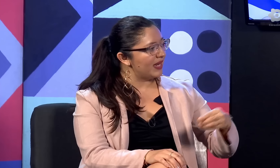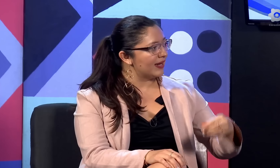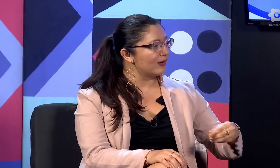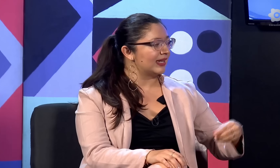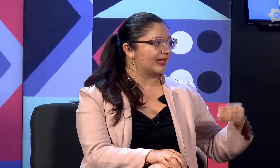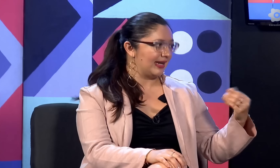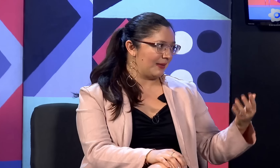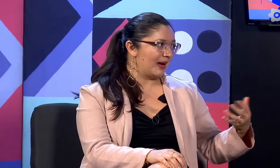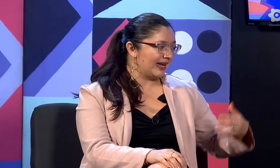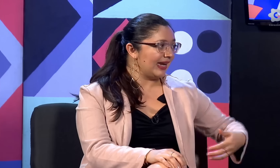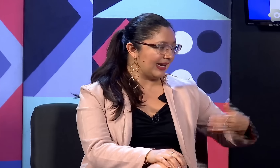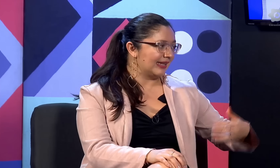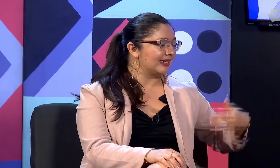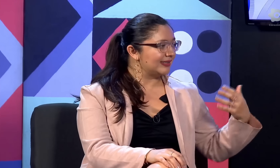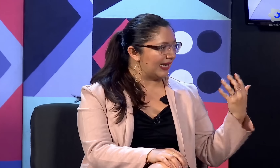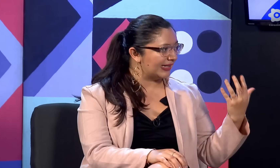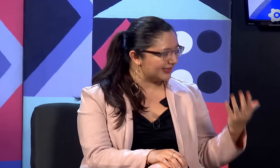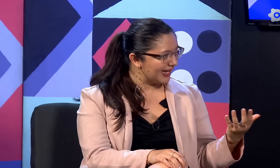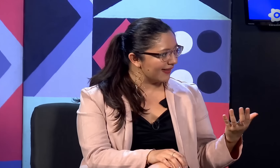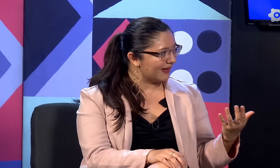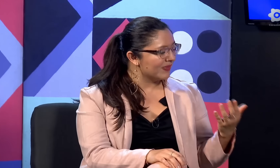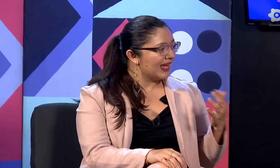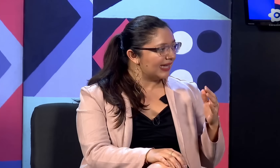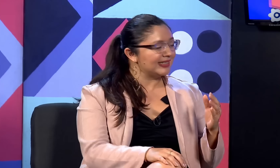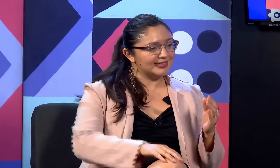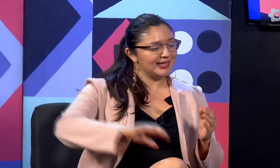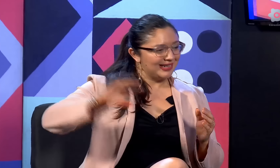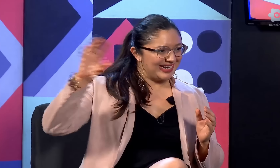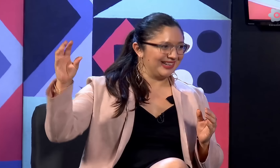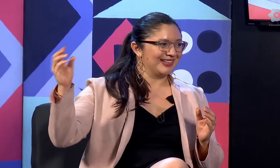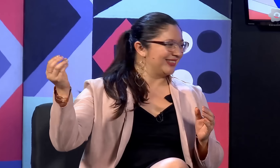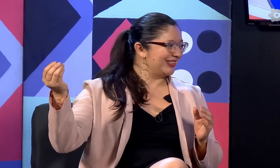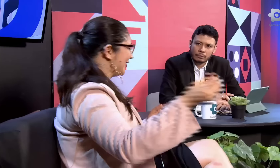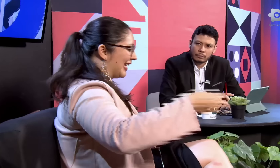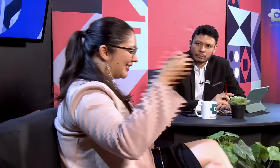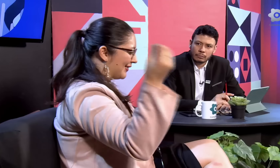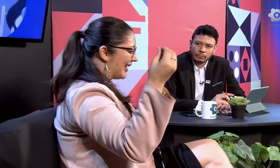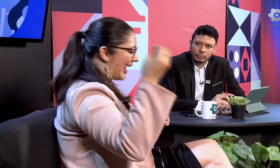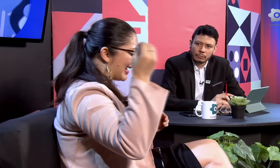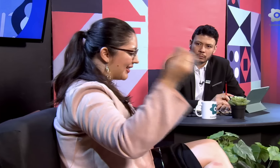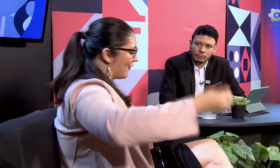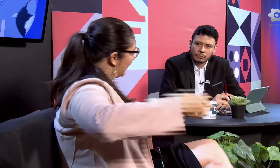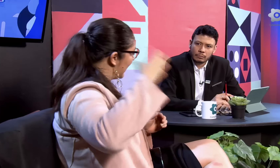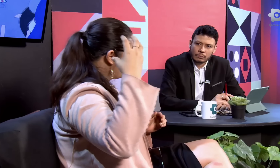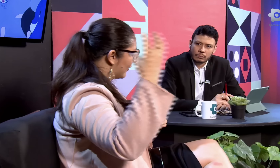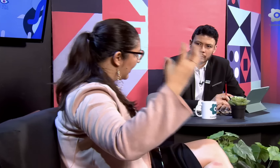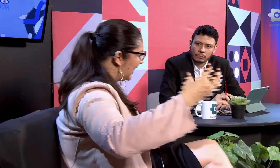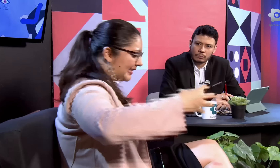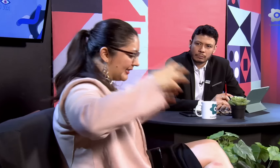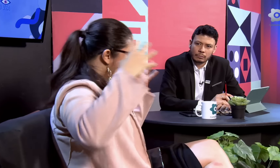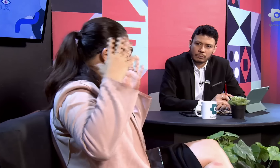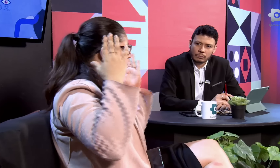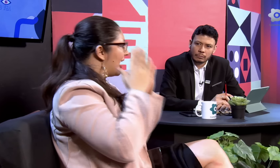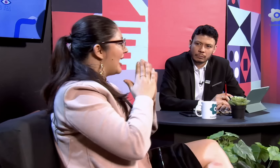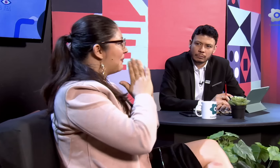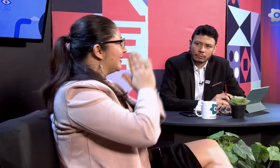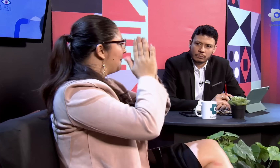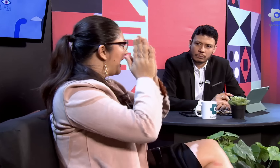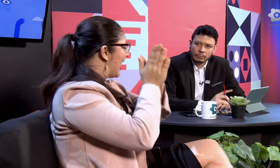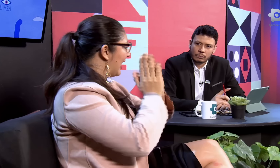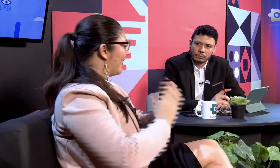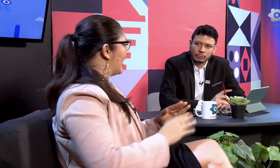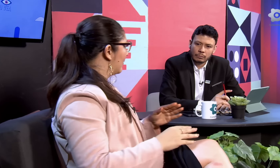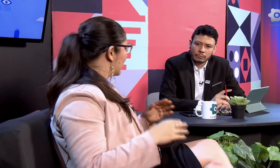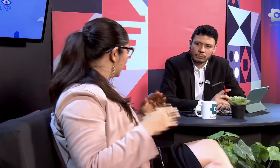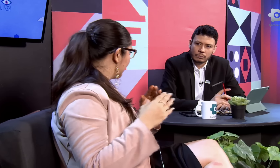un gobierno que emana y que nace desde la izquierda. Así que sí, los derechos sociales son la carta fuerte, la fortaleza, sí, el